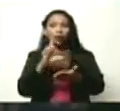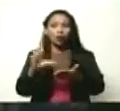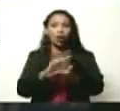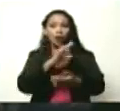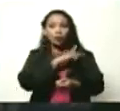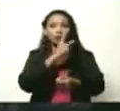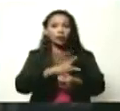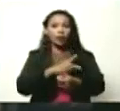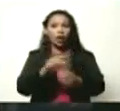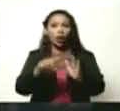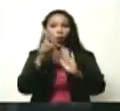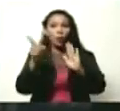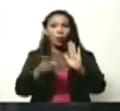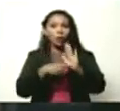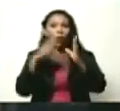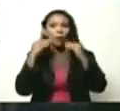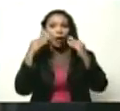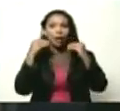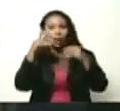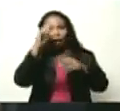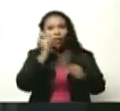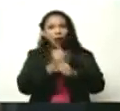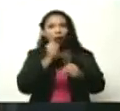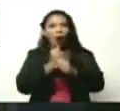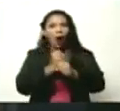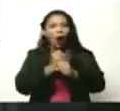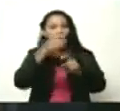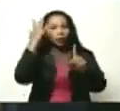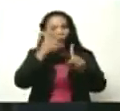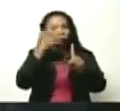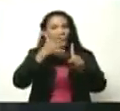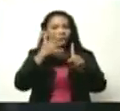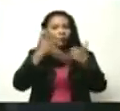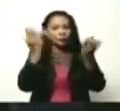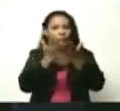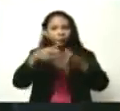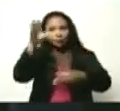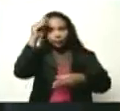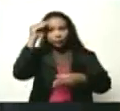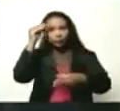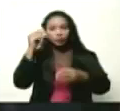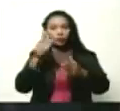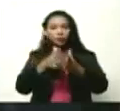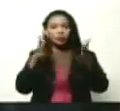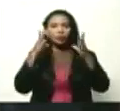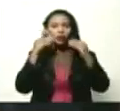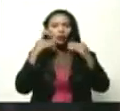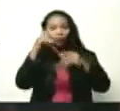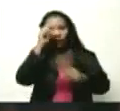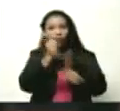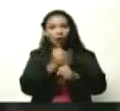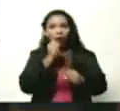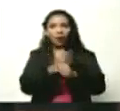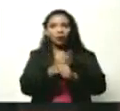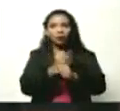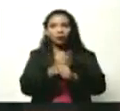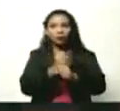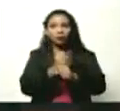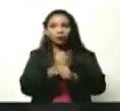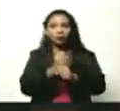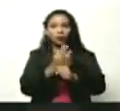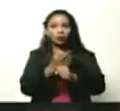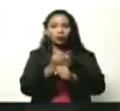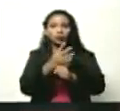poesía concretamente, una gran experiencia de trabajo formativo, académico, y también una gran experiencia de trabajo en cuanto a